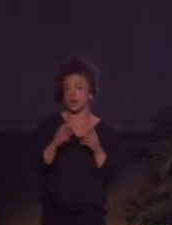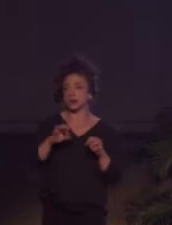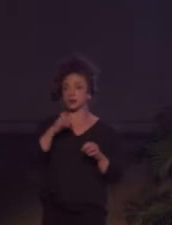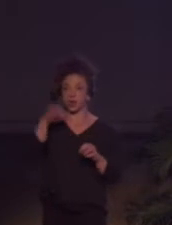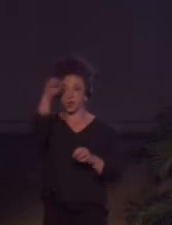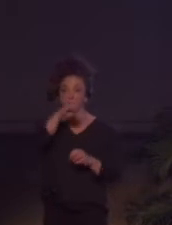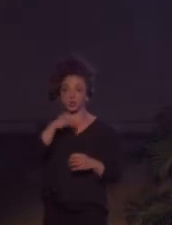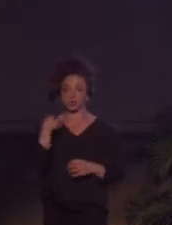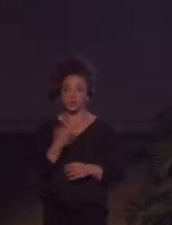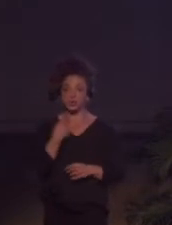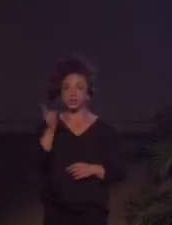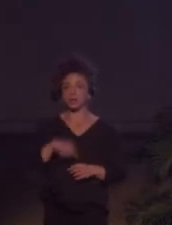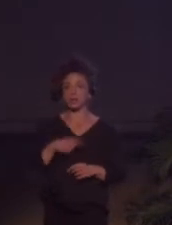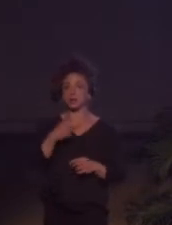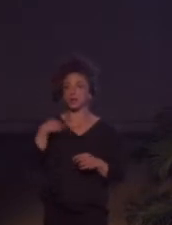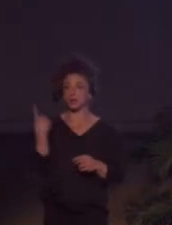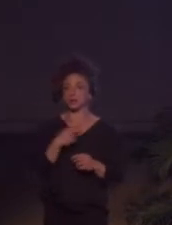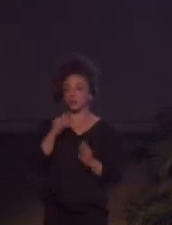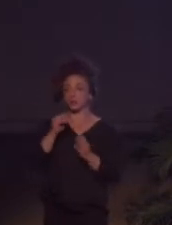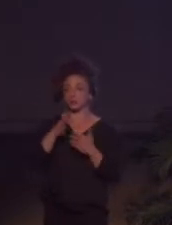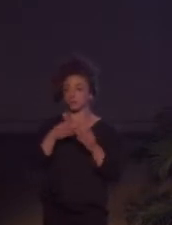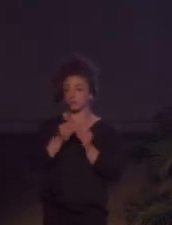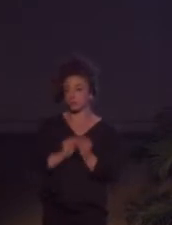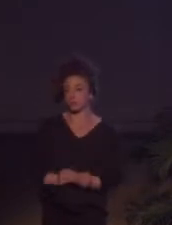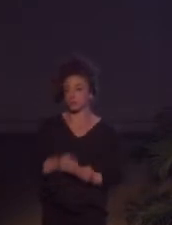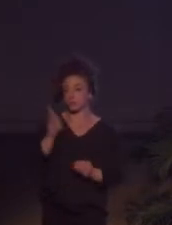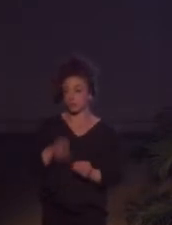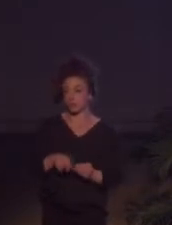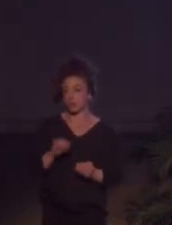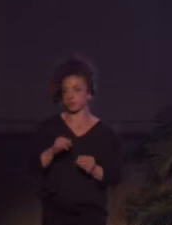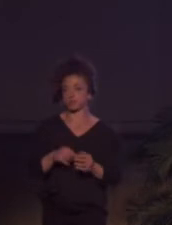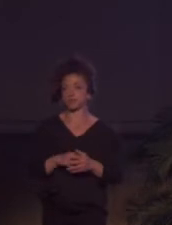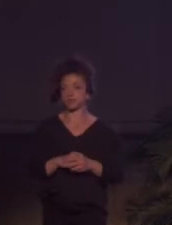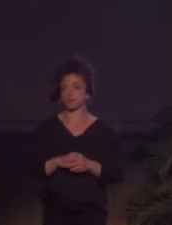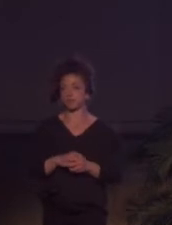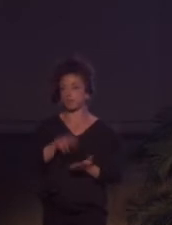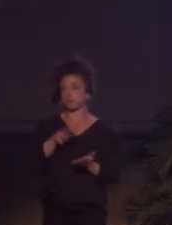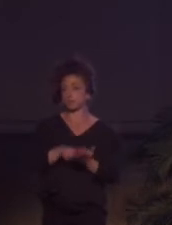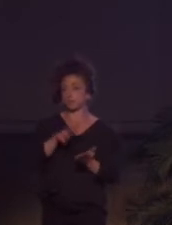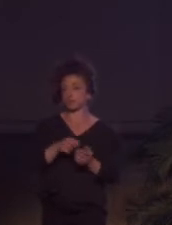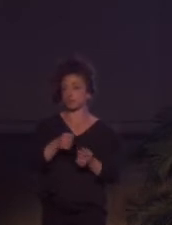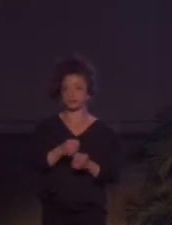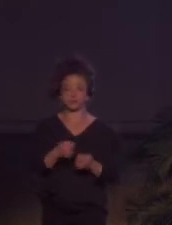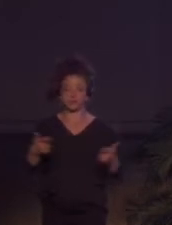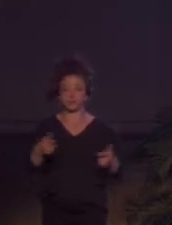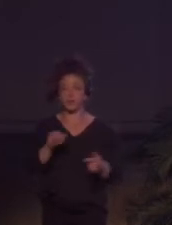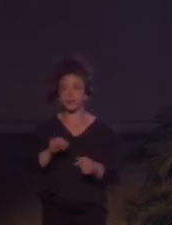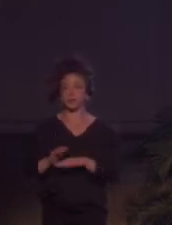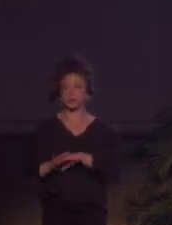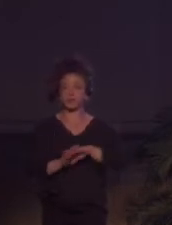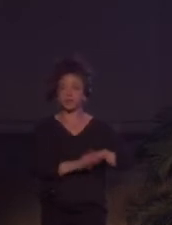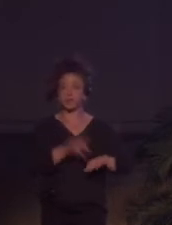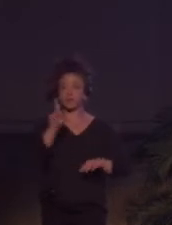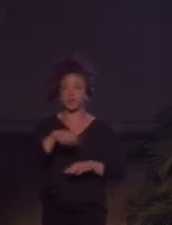orain aurkeztu berri dugu errekale horren, lorratzean dokumentala, dela pixkat dokumental bat kontatzen duena